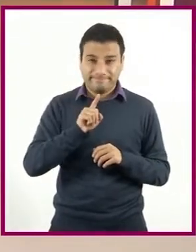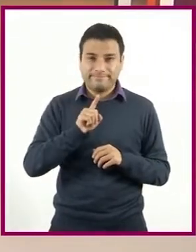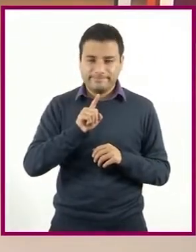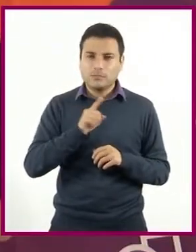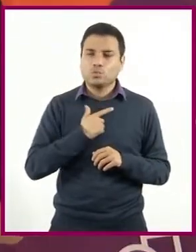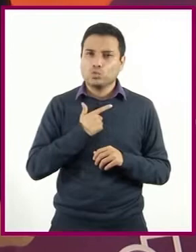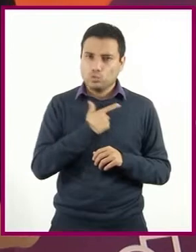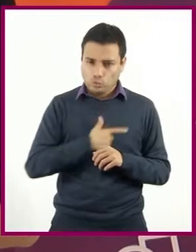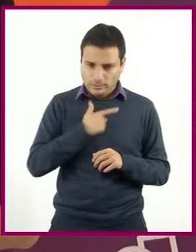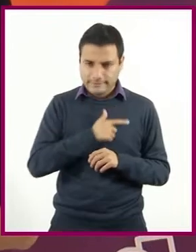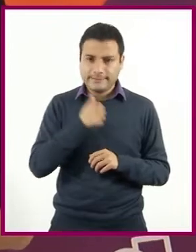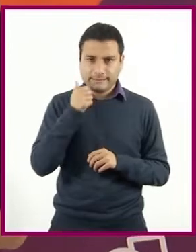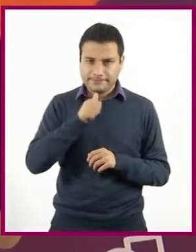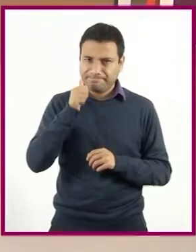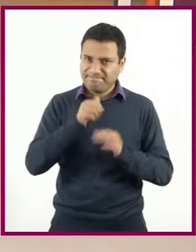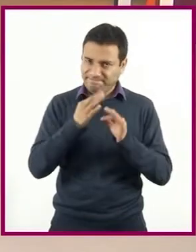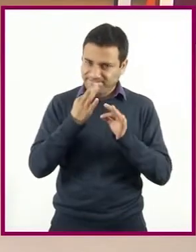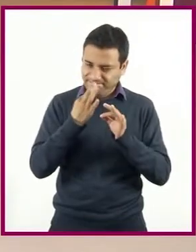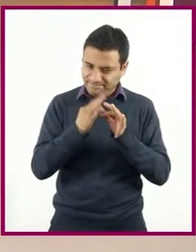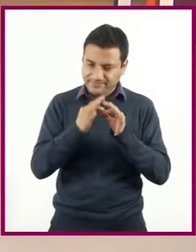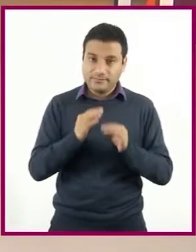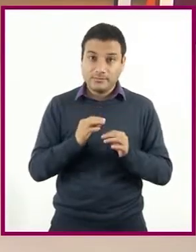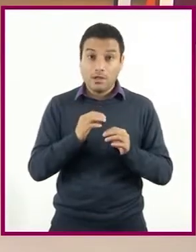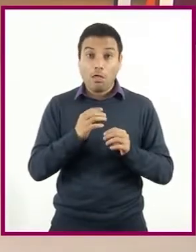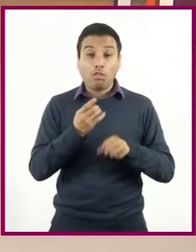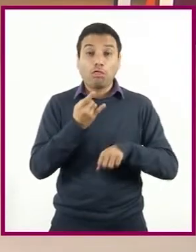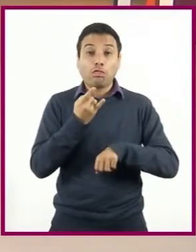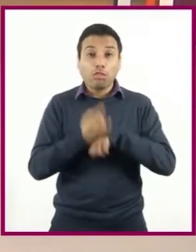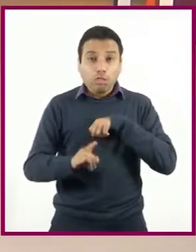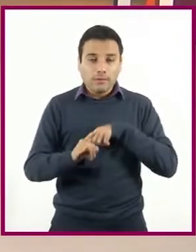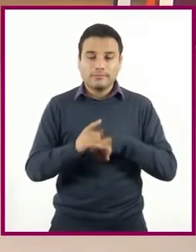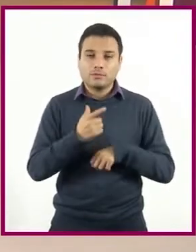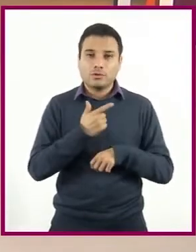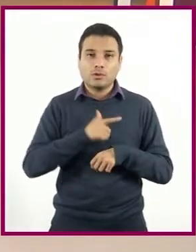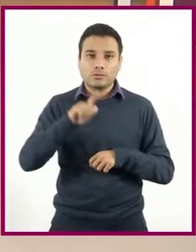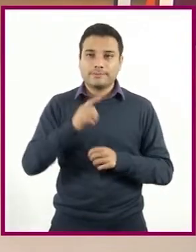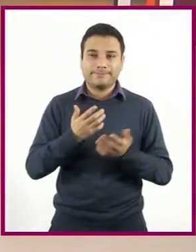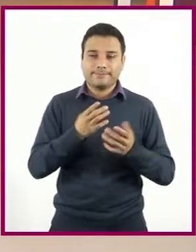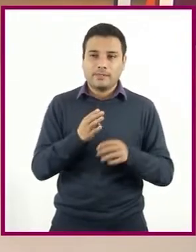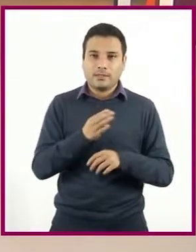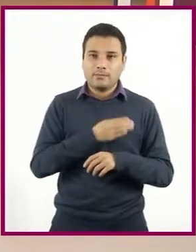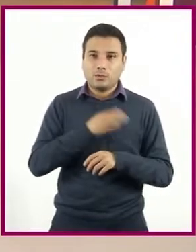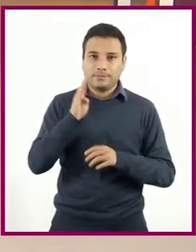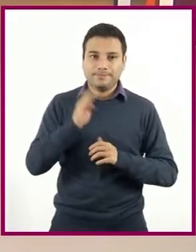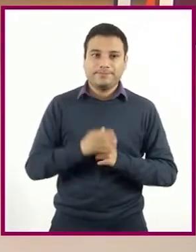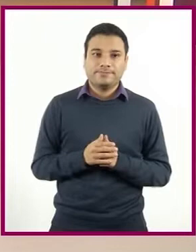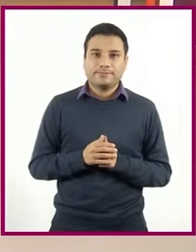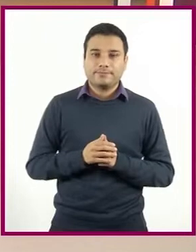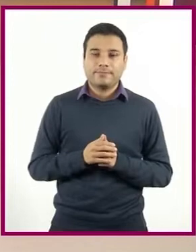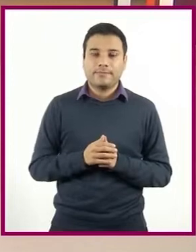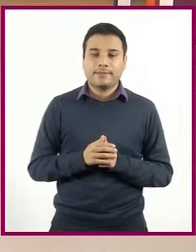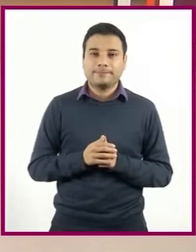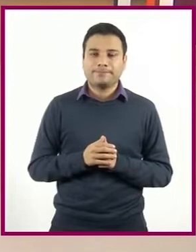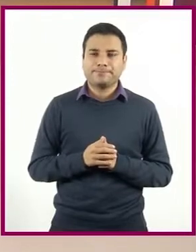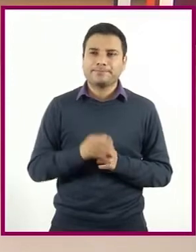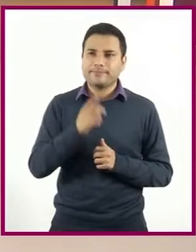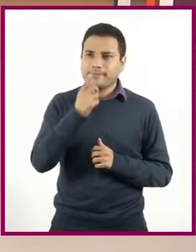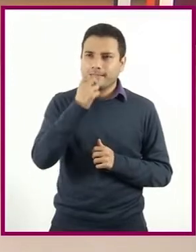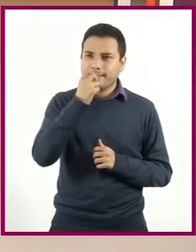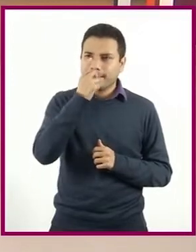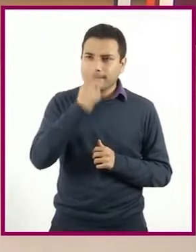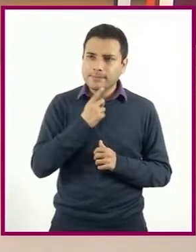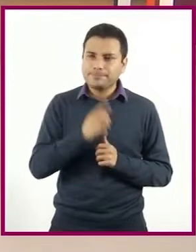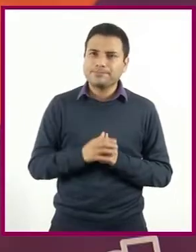le prometen. Sí, claro, como llegar a una entrevista. Bueno, pero bueno, díganos, ¿cuál es el